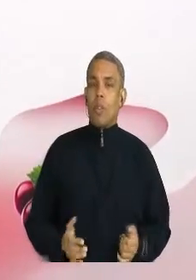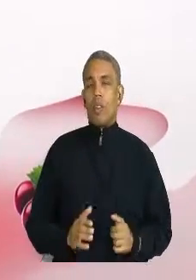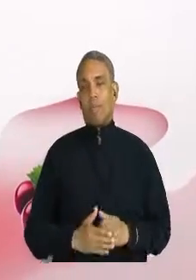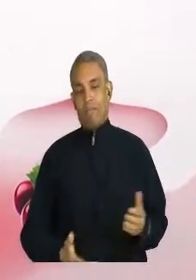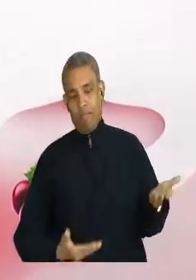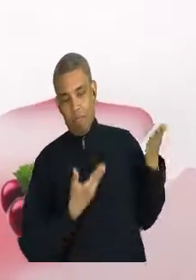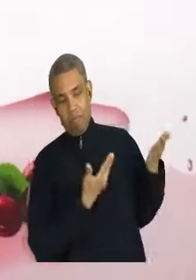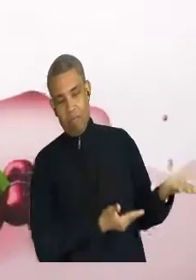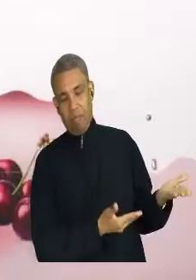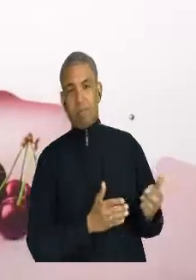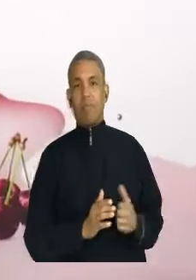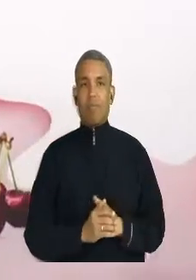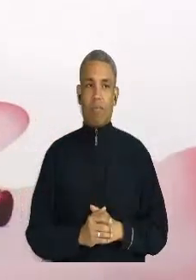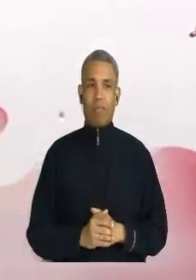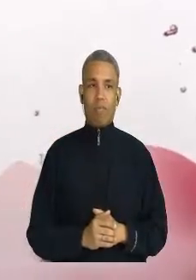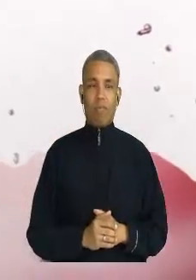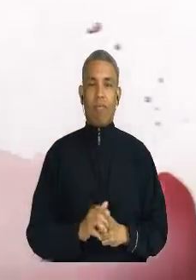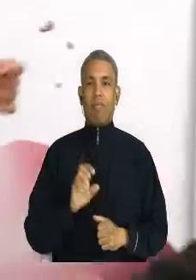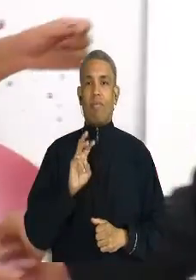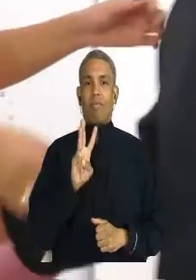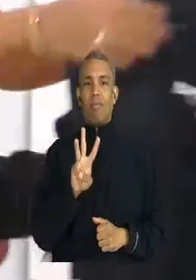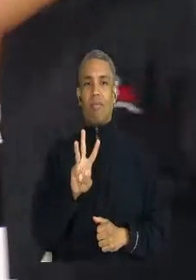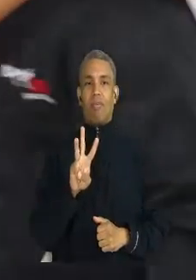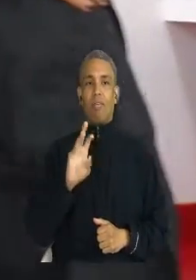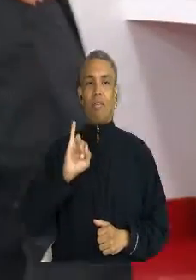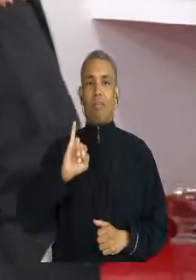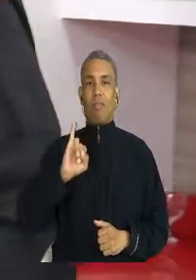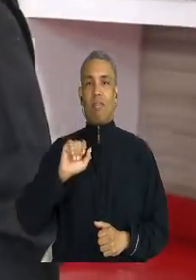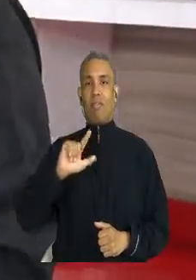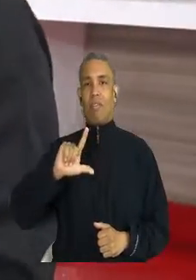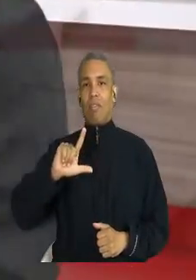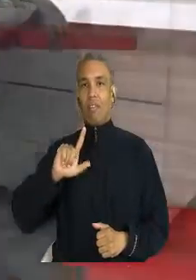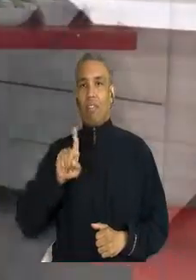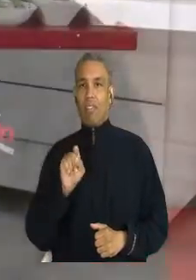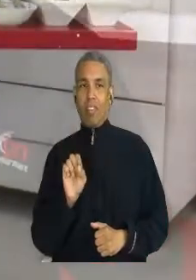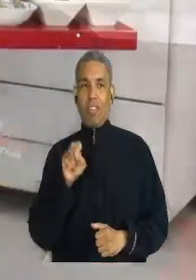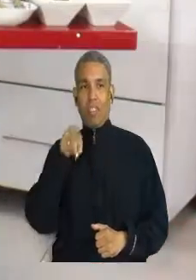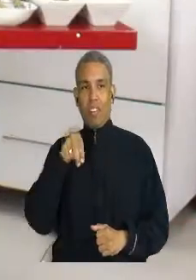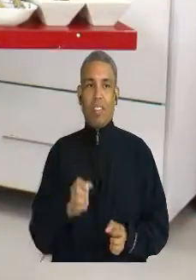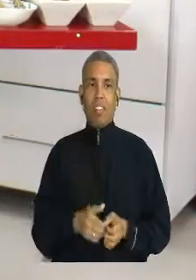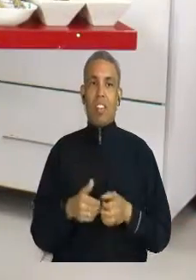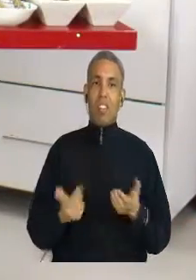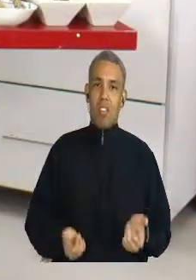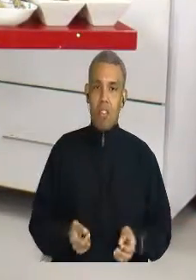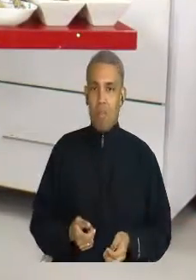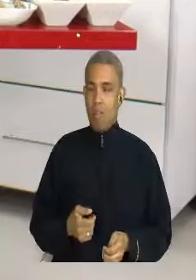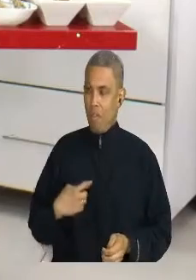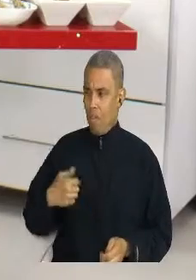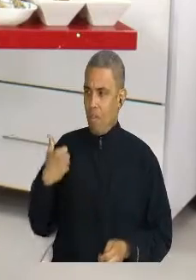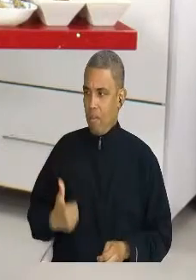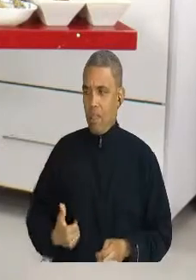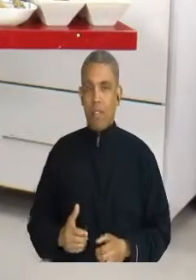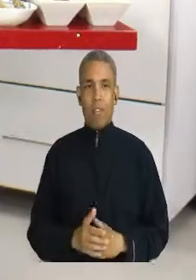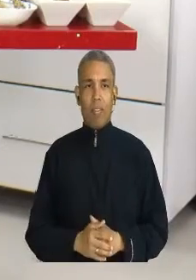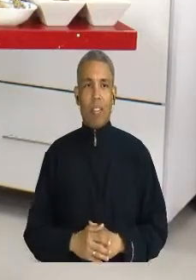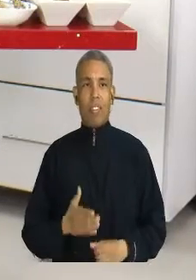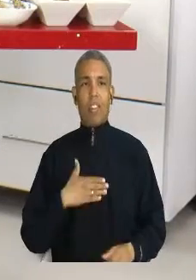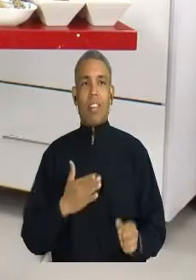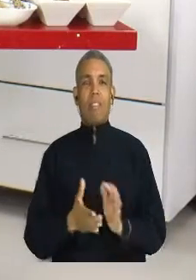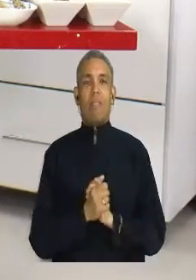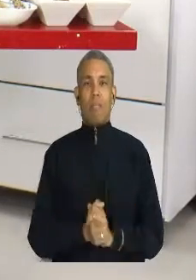compañero, vamos por acá, Wilson Prada, que nos acompaña hoy. Hola, mi amor. ¿Cómo vas, mi Roche? Bien. Saludando otra vez a mi gente